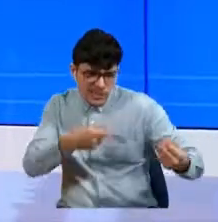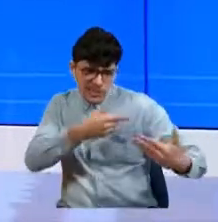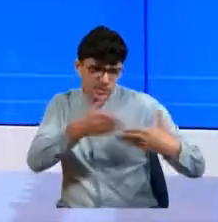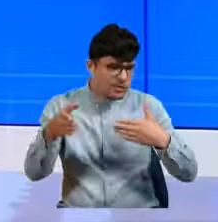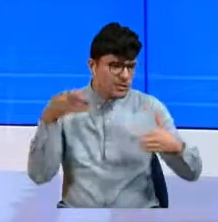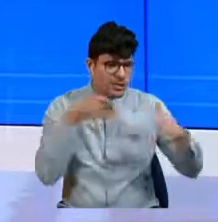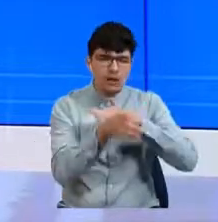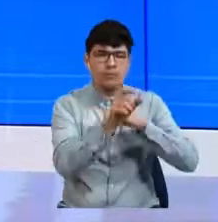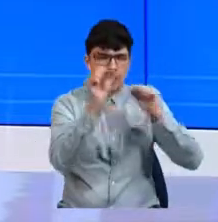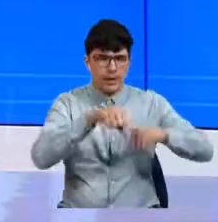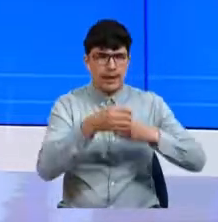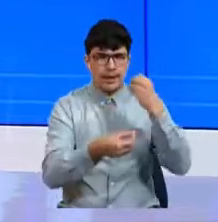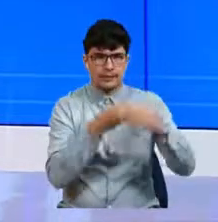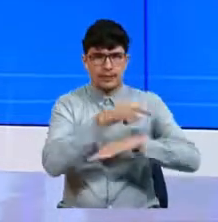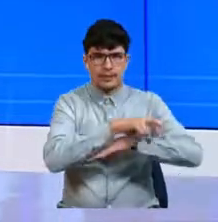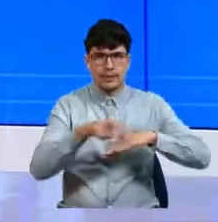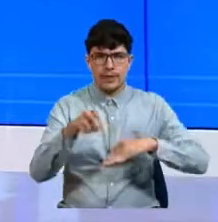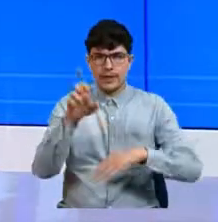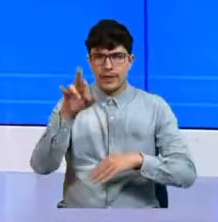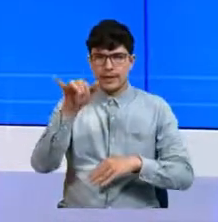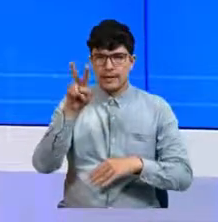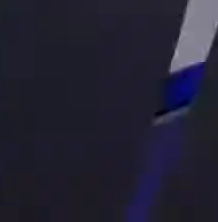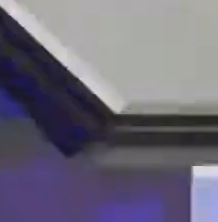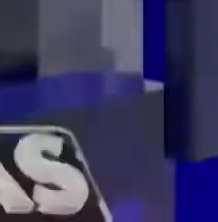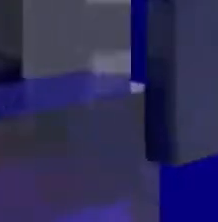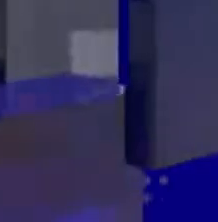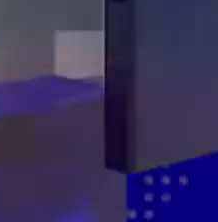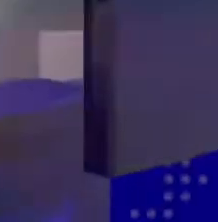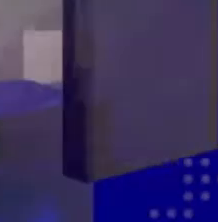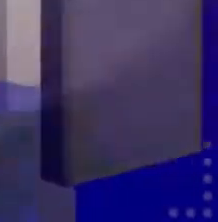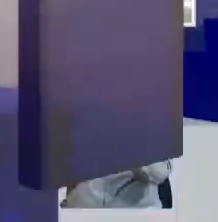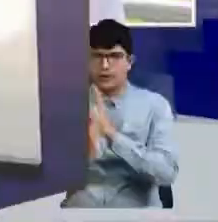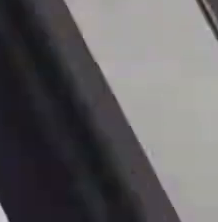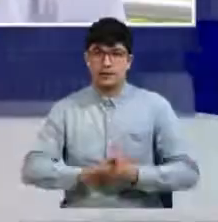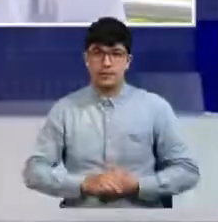heriberto mariscal con toda la información heriberto muy buenas tardes